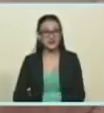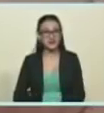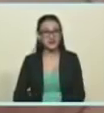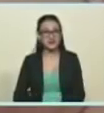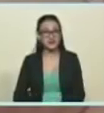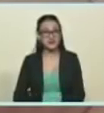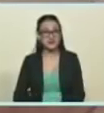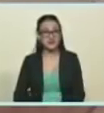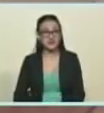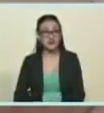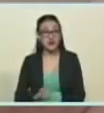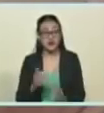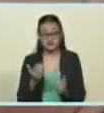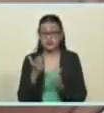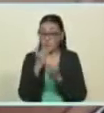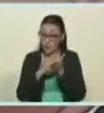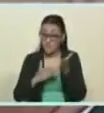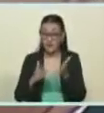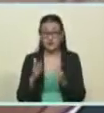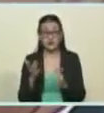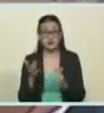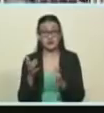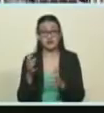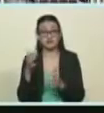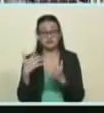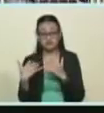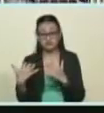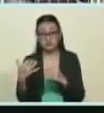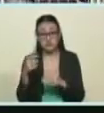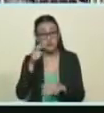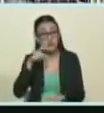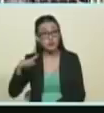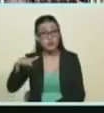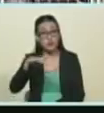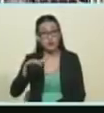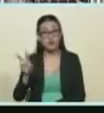una gran parte de la población venezolana.